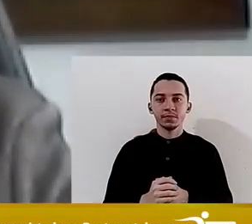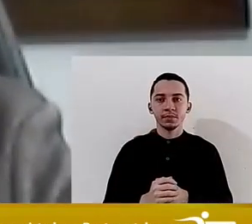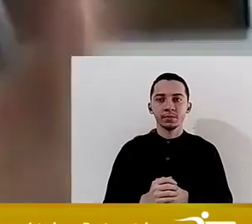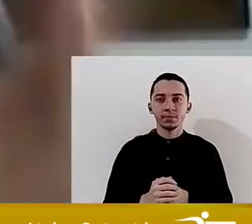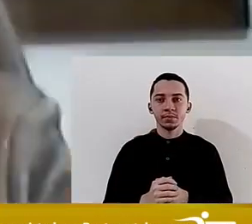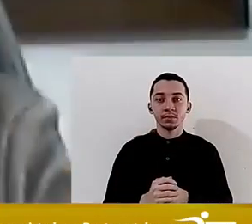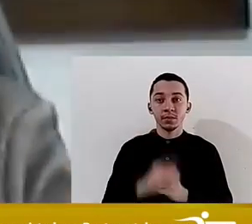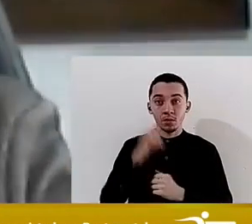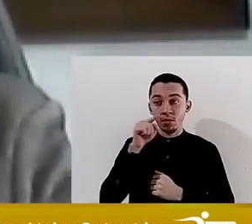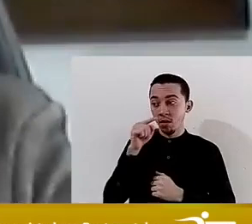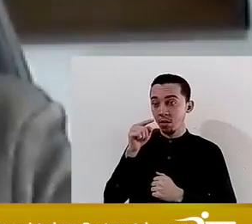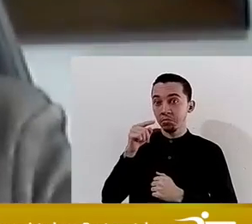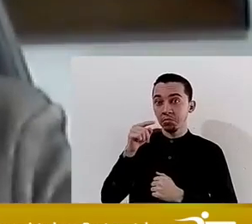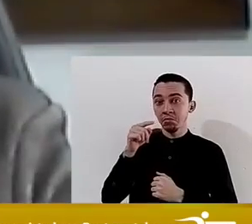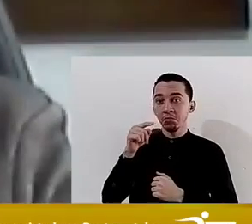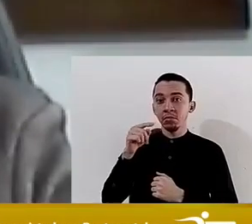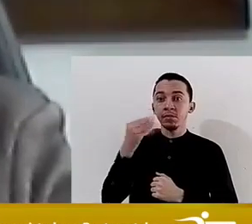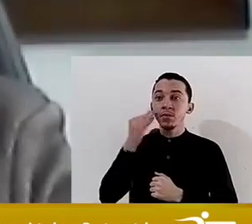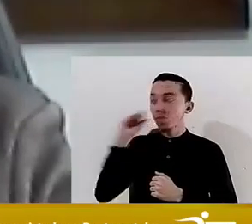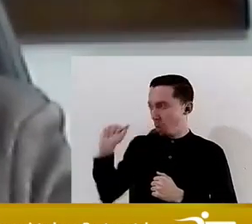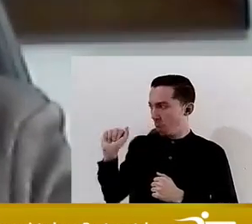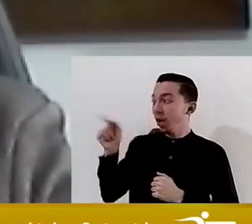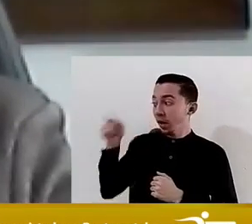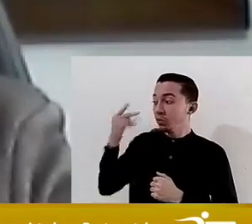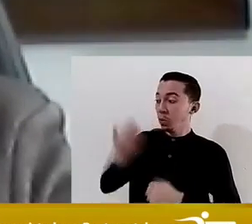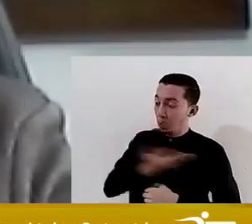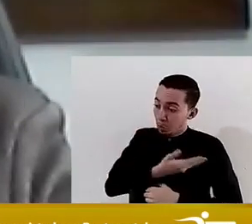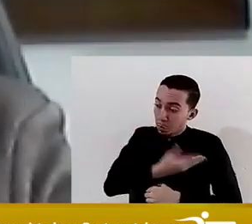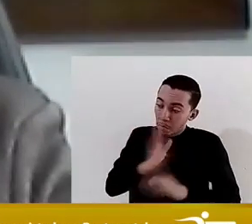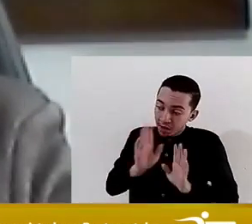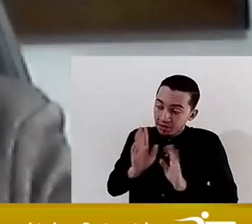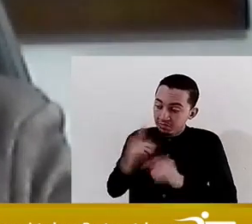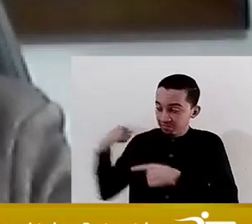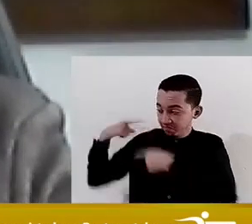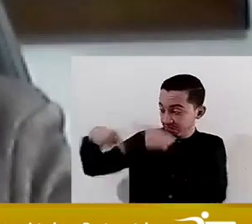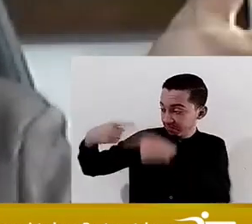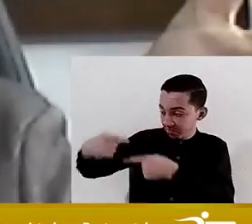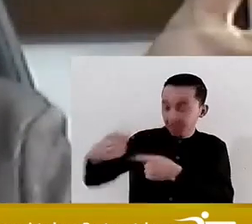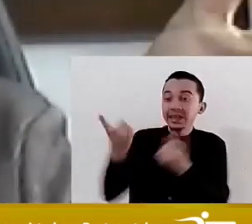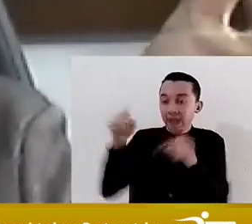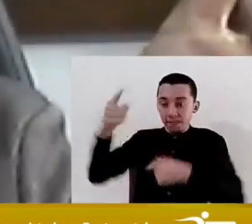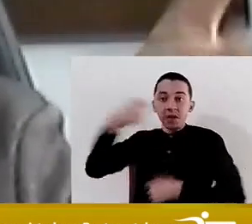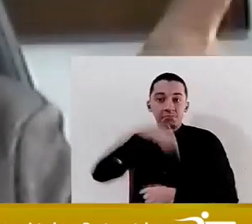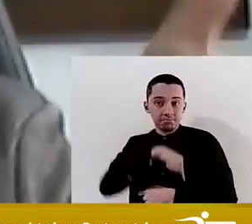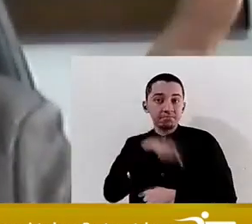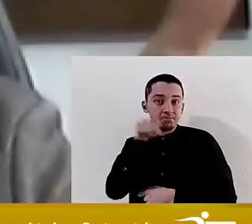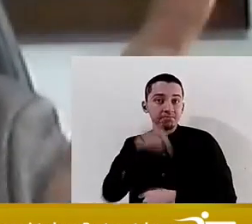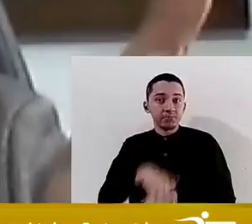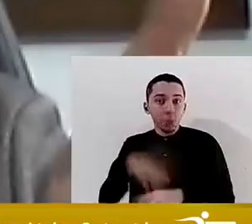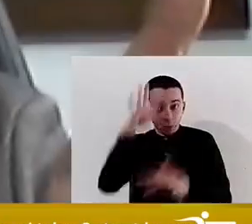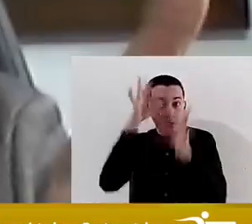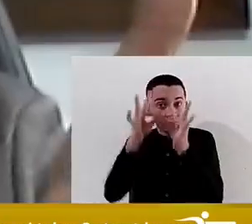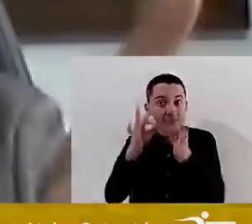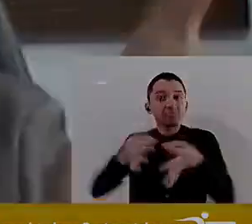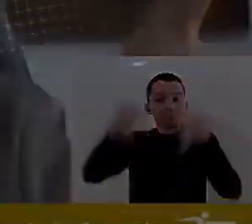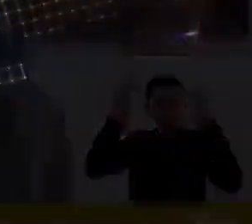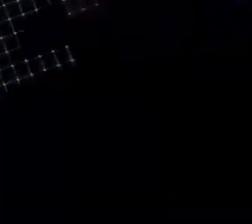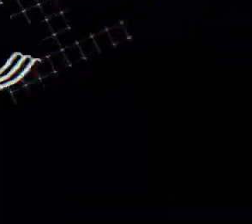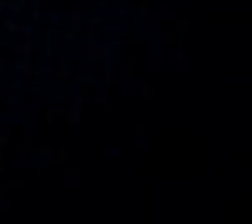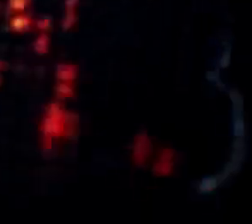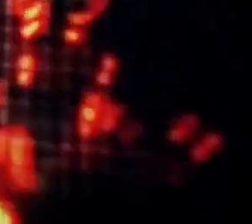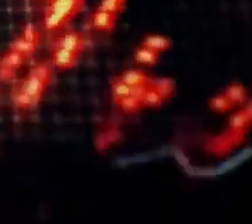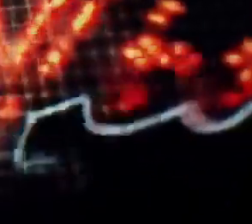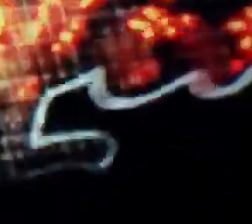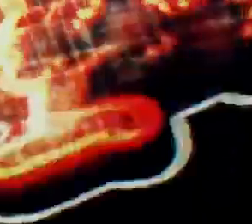y seguro que en ti también está. Una fe nacida de corazón puro. Así que